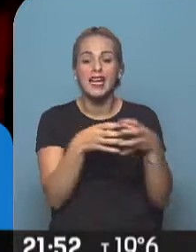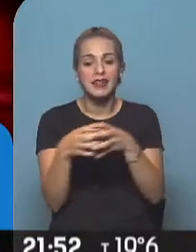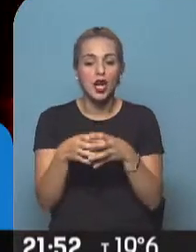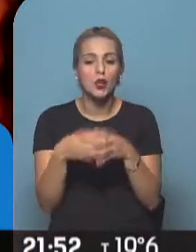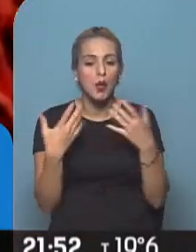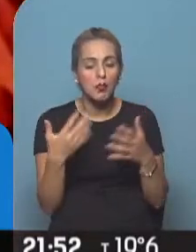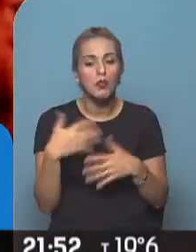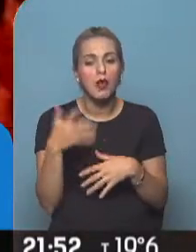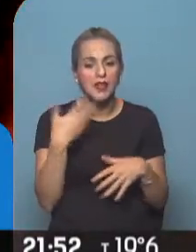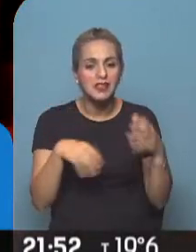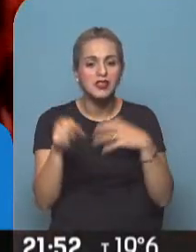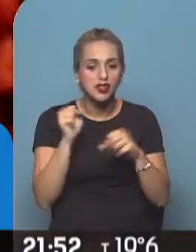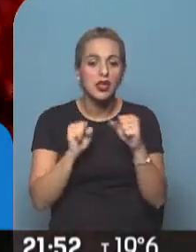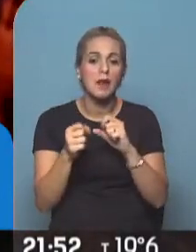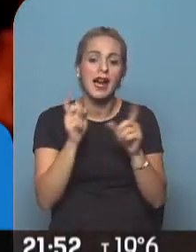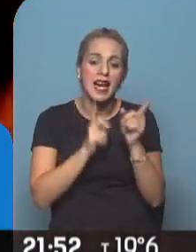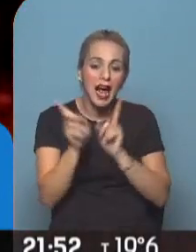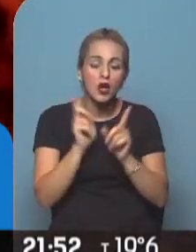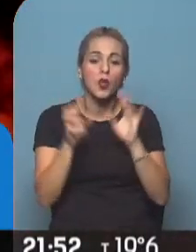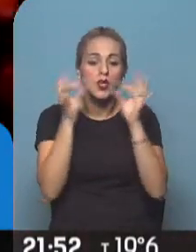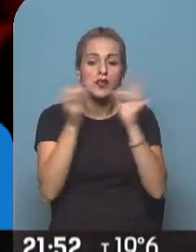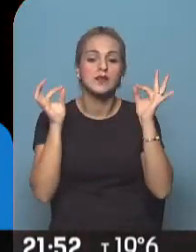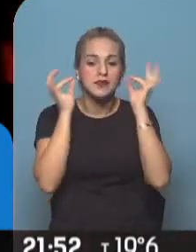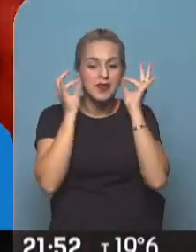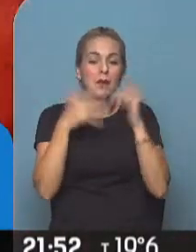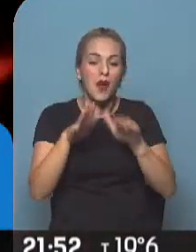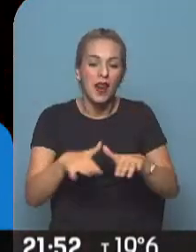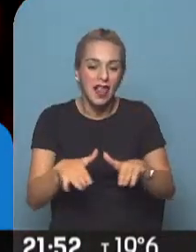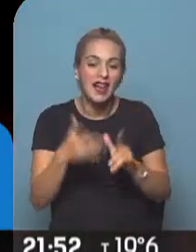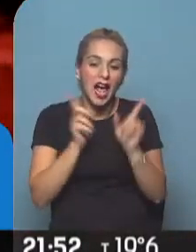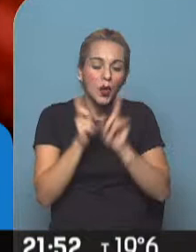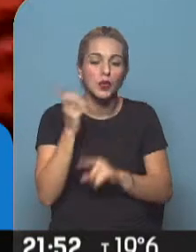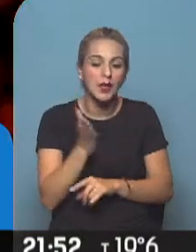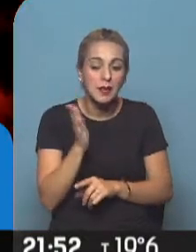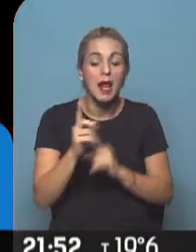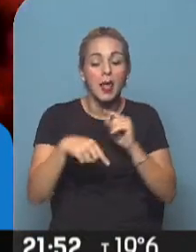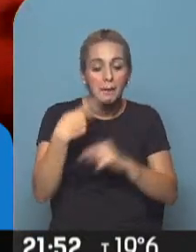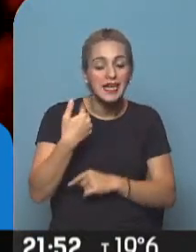podrían llevar tapones de oídos para la protección de los más pequeños. Mañana entonces en el Teatro de Flores,